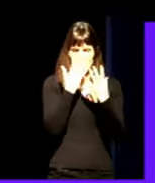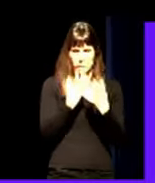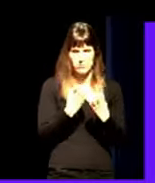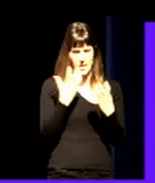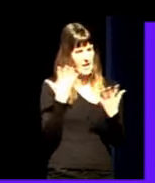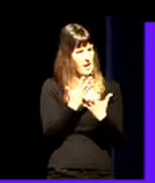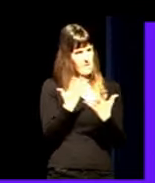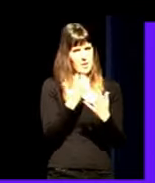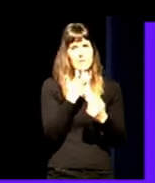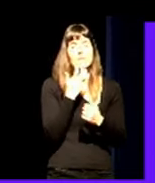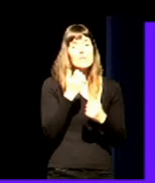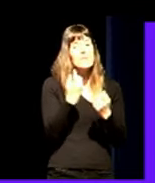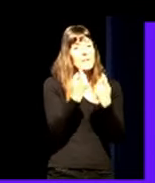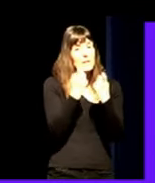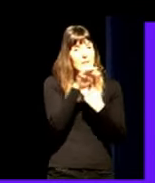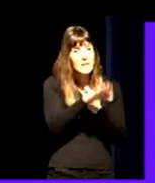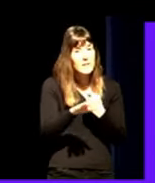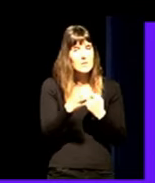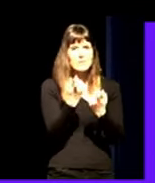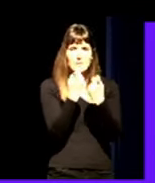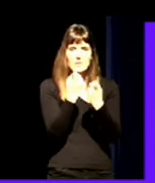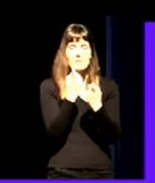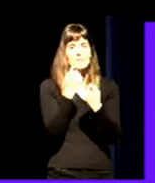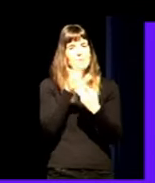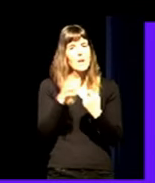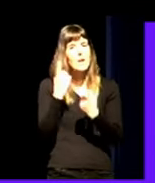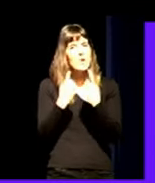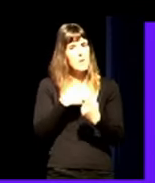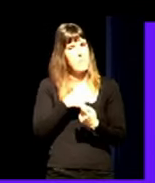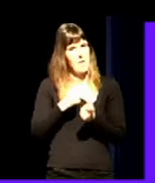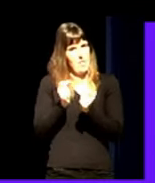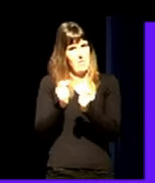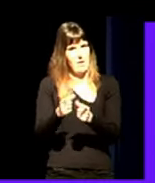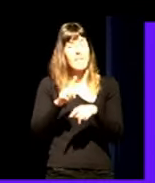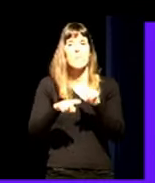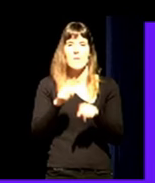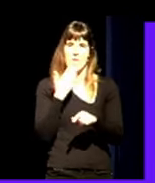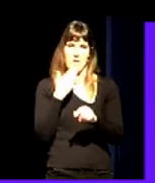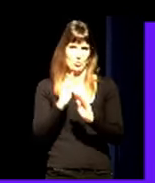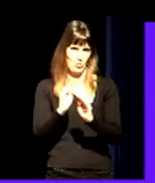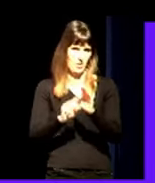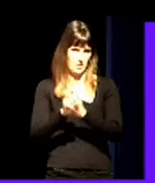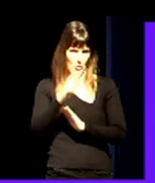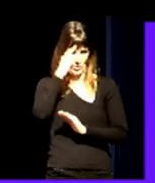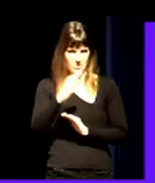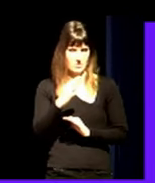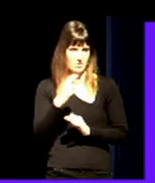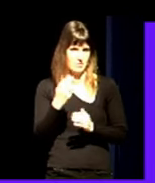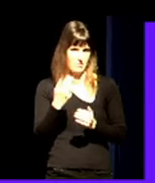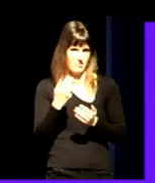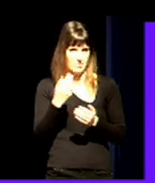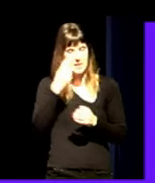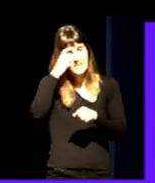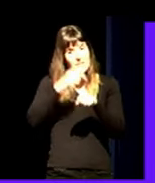menores están en disposición de abordar tareas acordes con su desarrollo